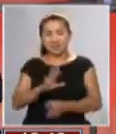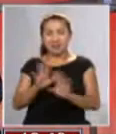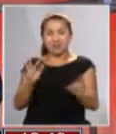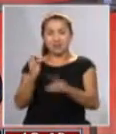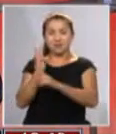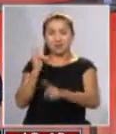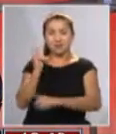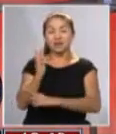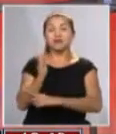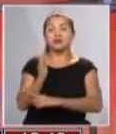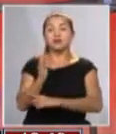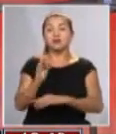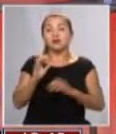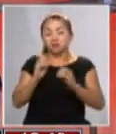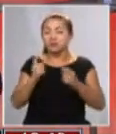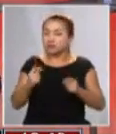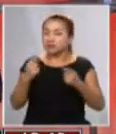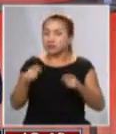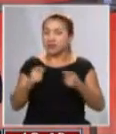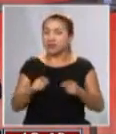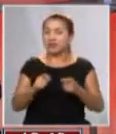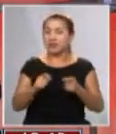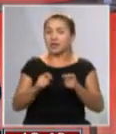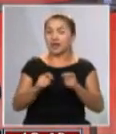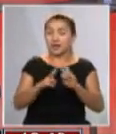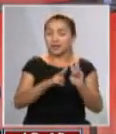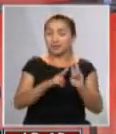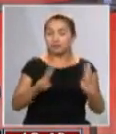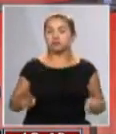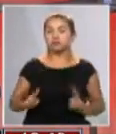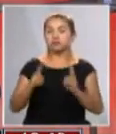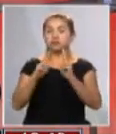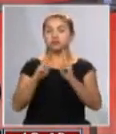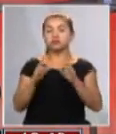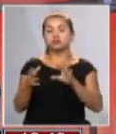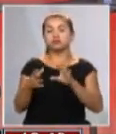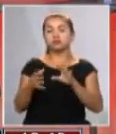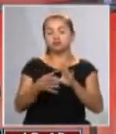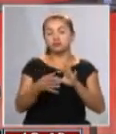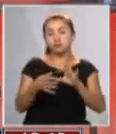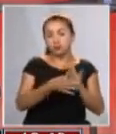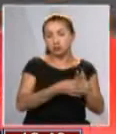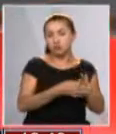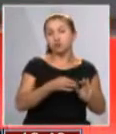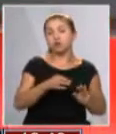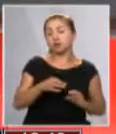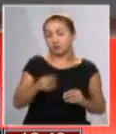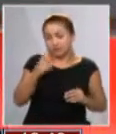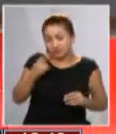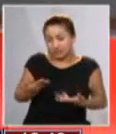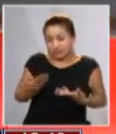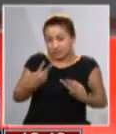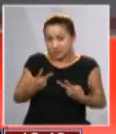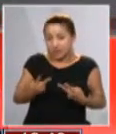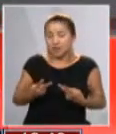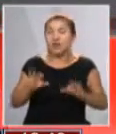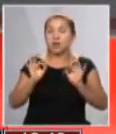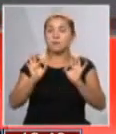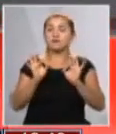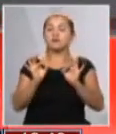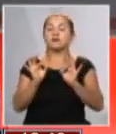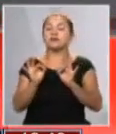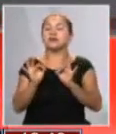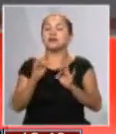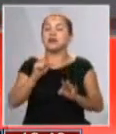está constituyendo o se está intentando constituir una causal atenuante. Pero lo que se ha hecho es una especie de colección